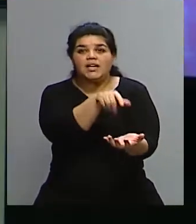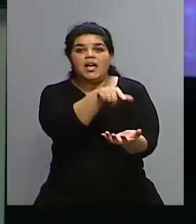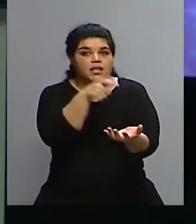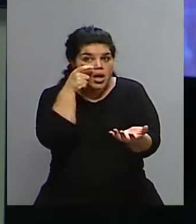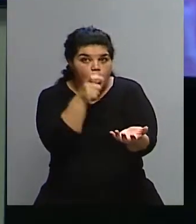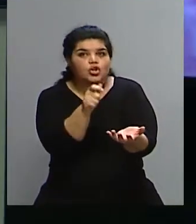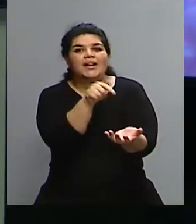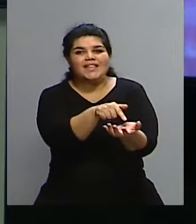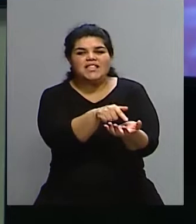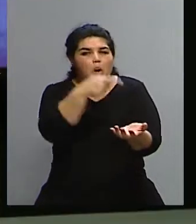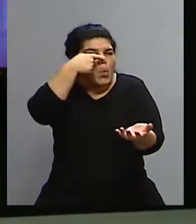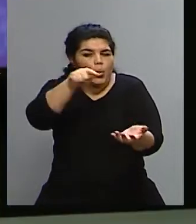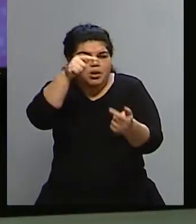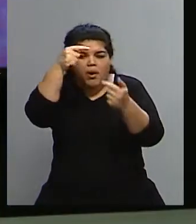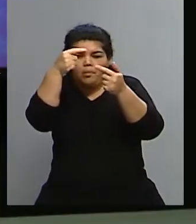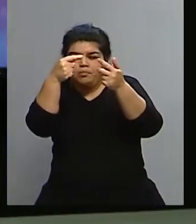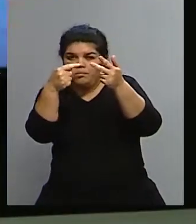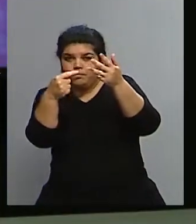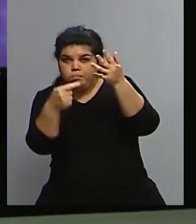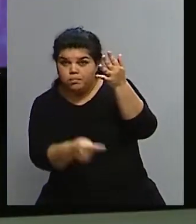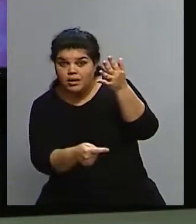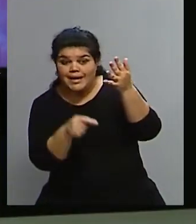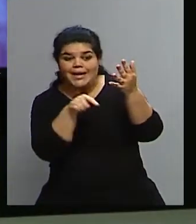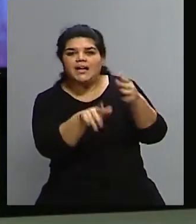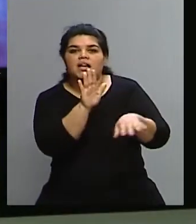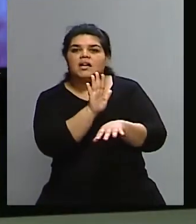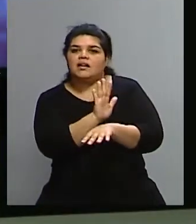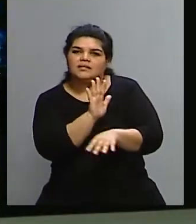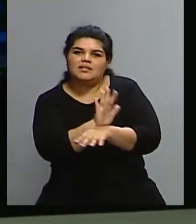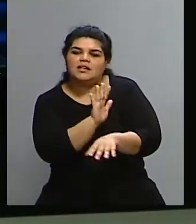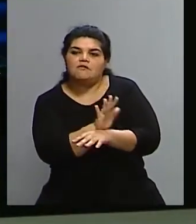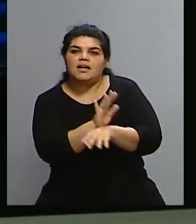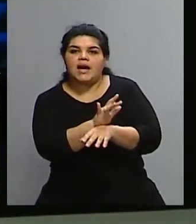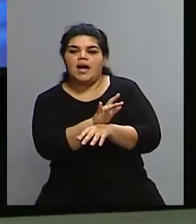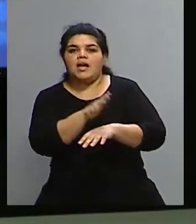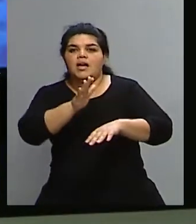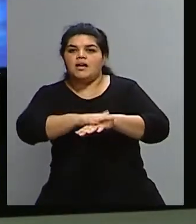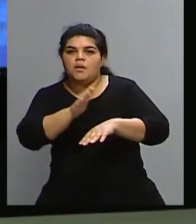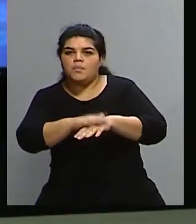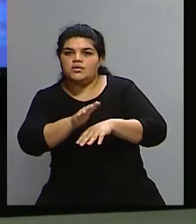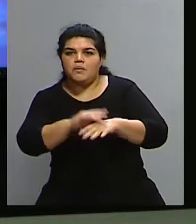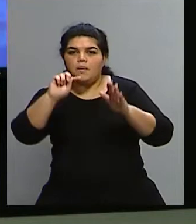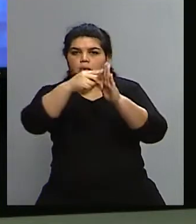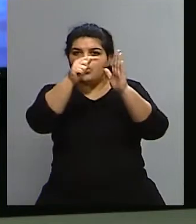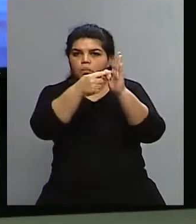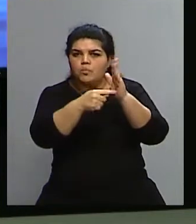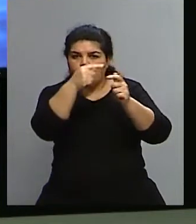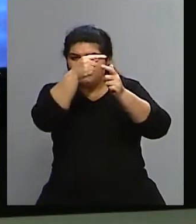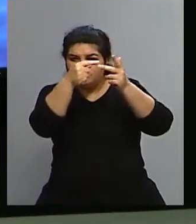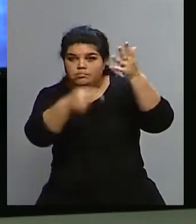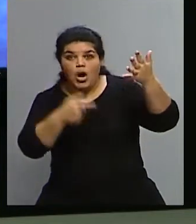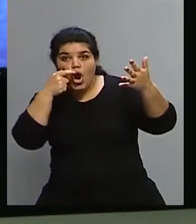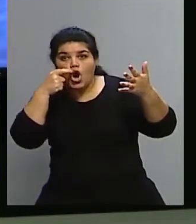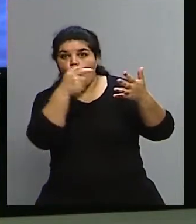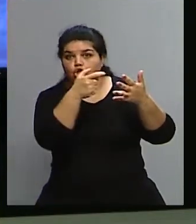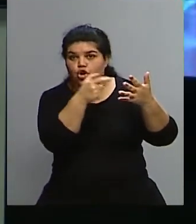supervisa y monitorea que se cumplan todas las demás y que el Estado cumpla con su administración. Y aquí es donde entran a jugar el tema de los órganos